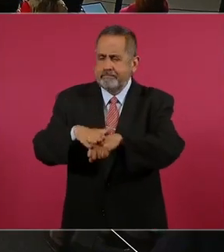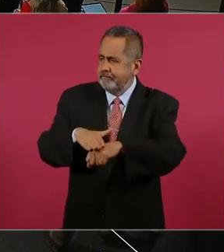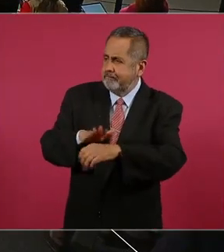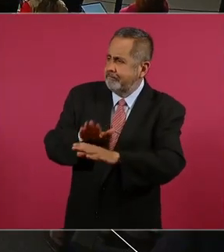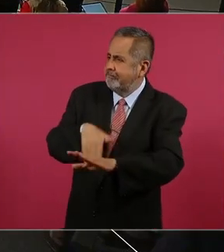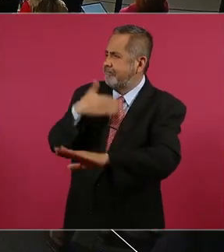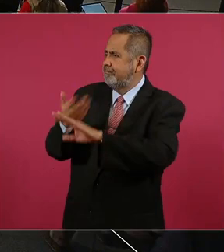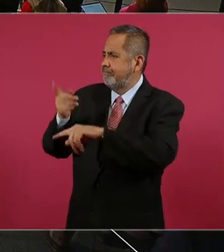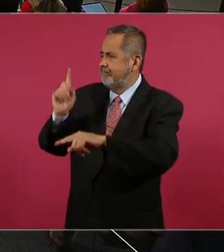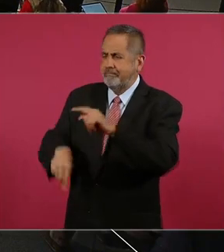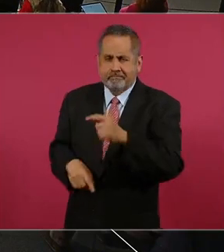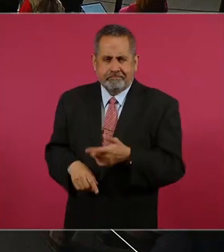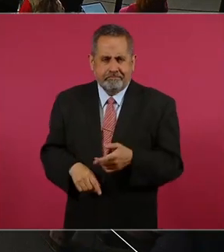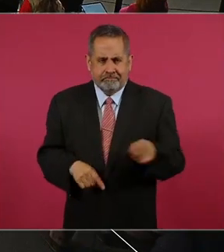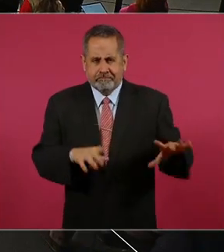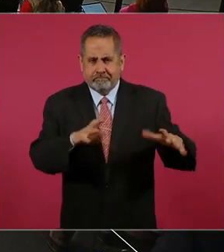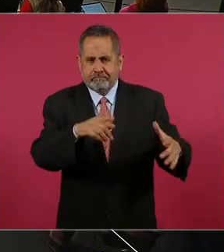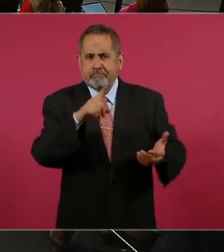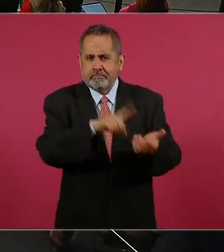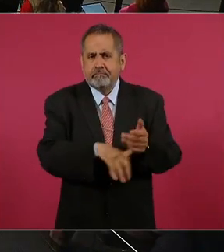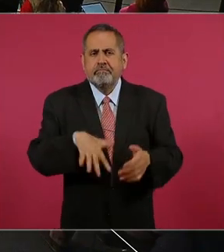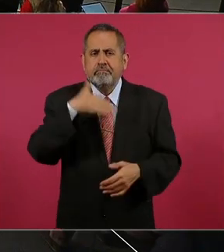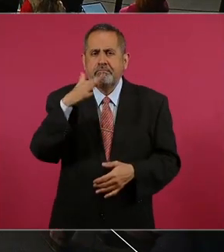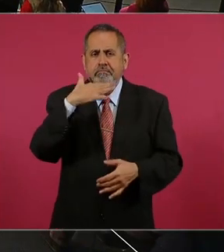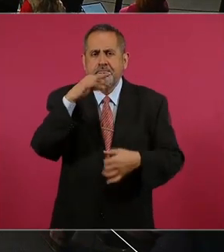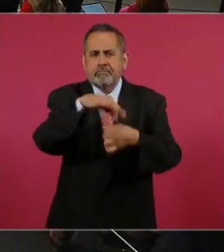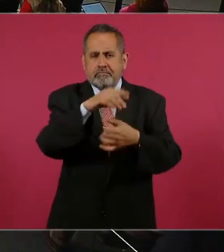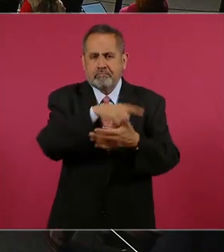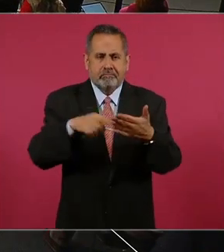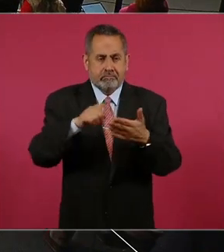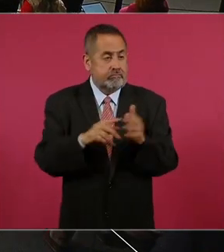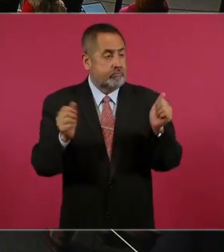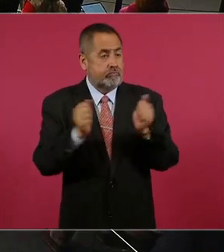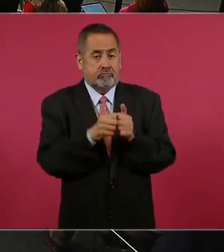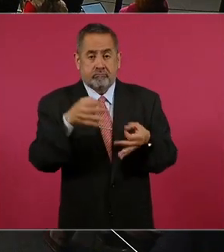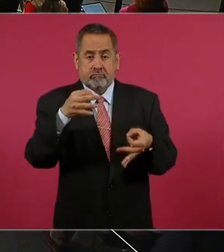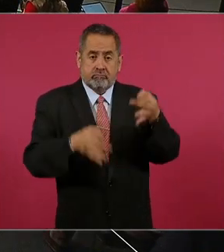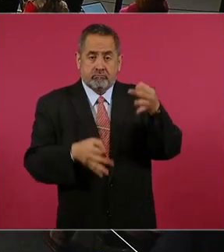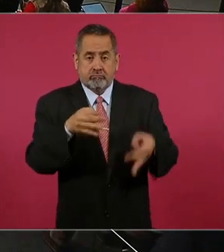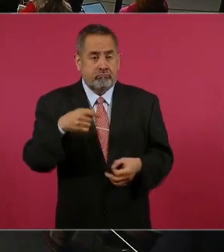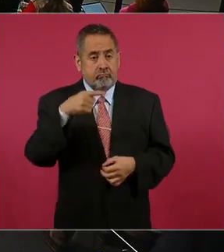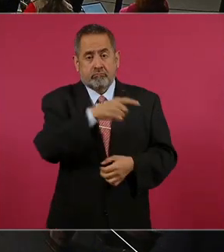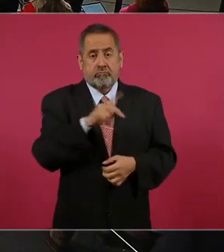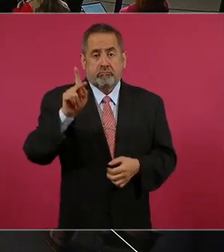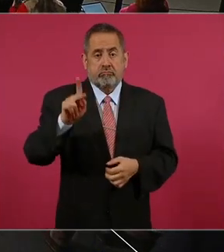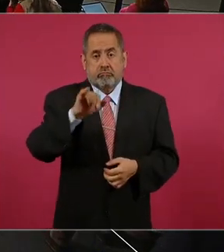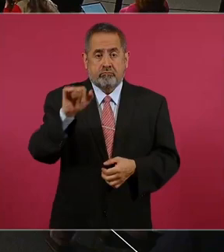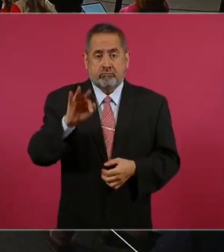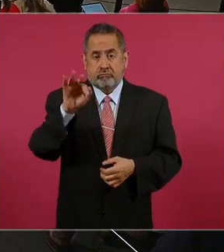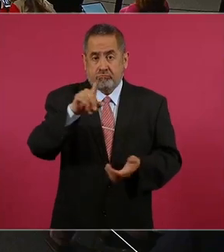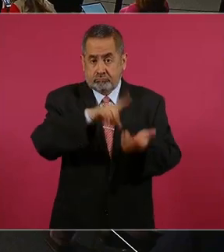¿Van a hacer un fraude electoral desde los tribunales, desde el Poder Judicial?